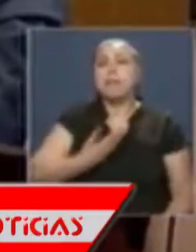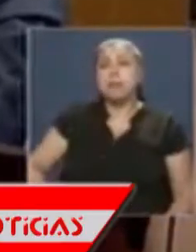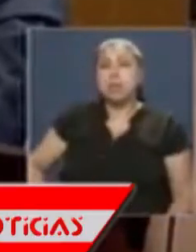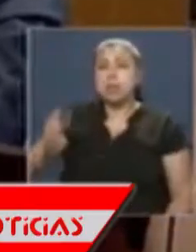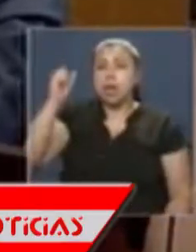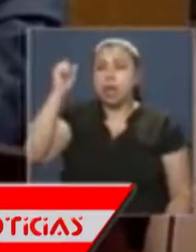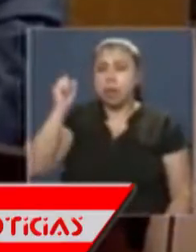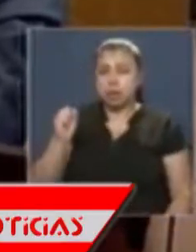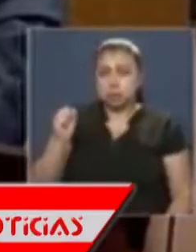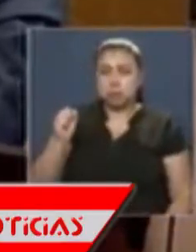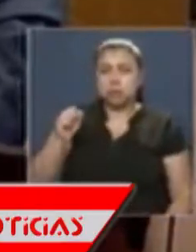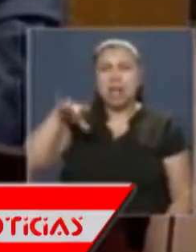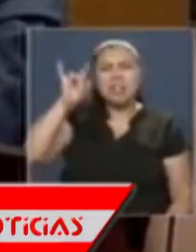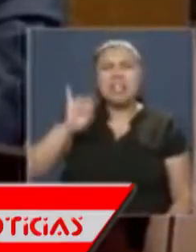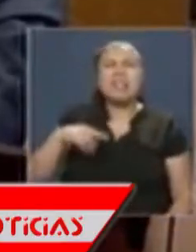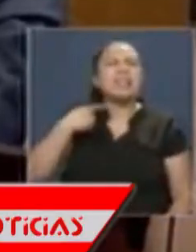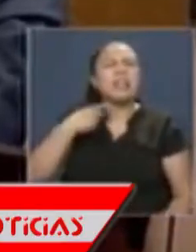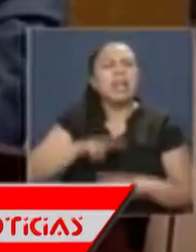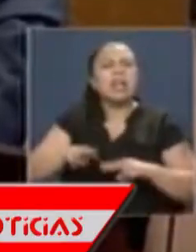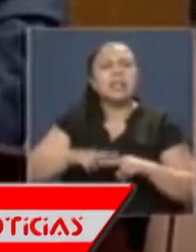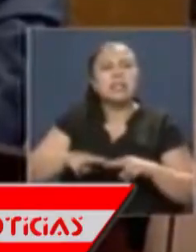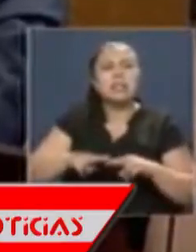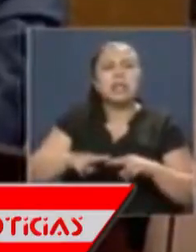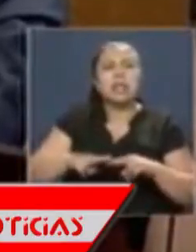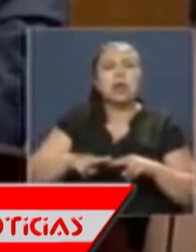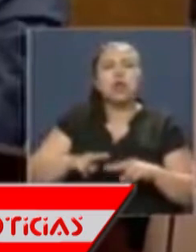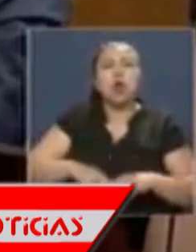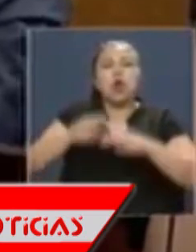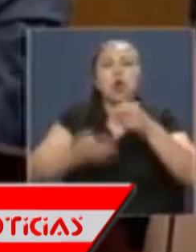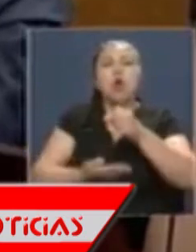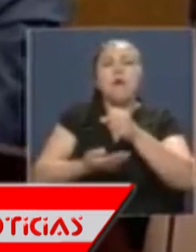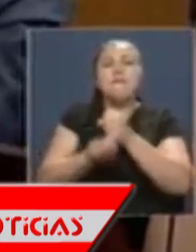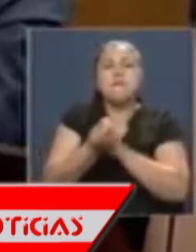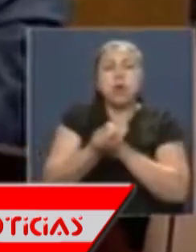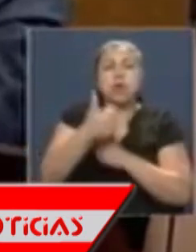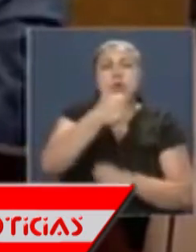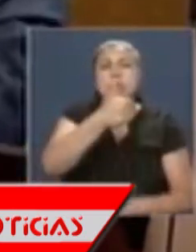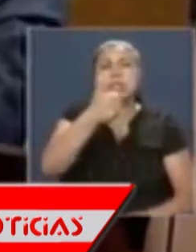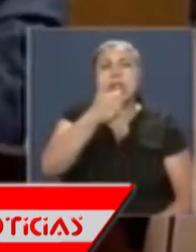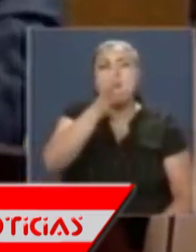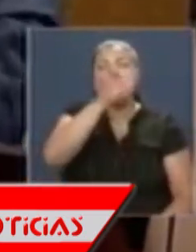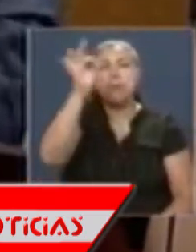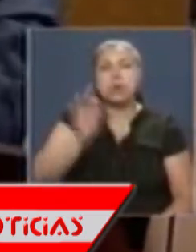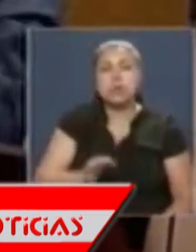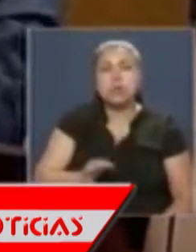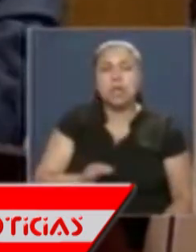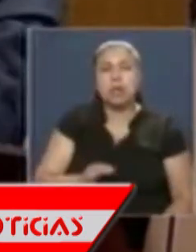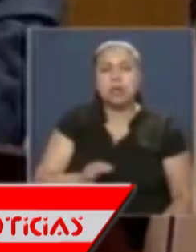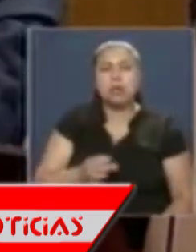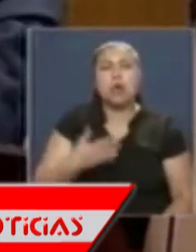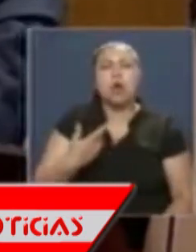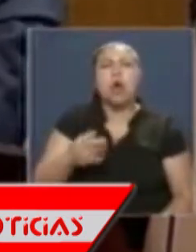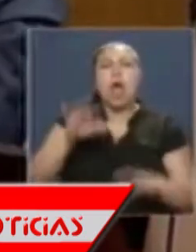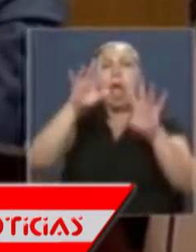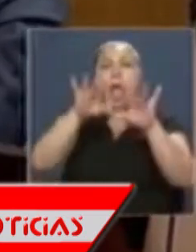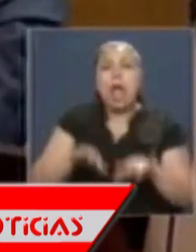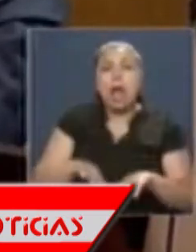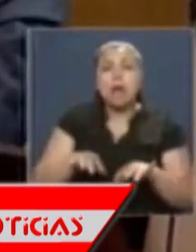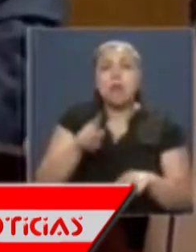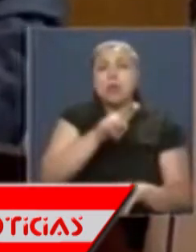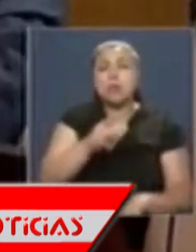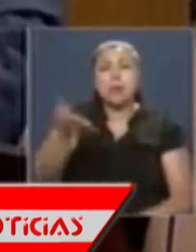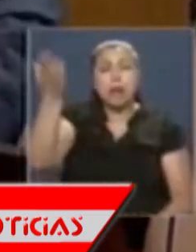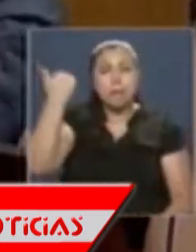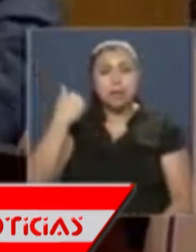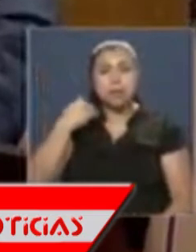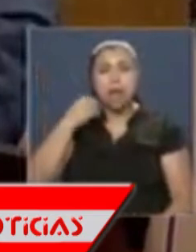hicieron con los fondos el 6 por ciento el gobierno regional el informe contraloría que salió la semana recién pasada da cuenta ante las denuncias